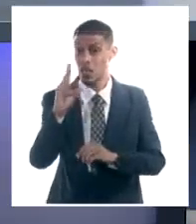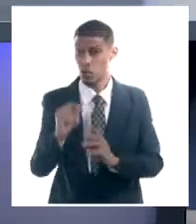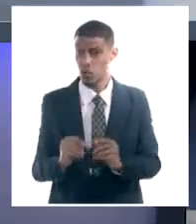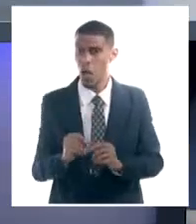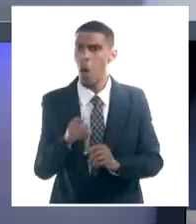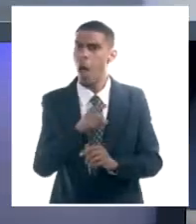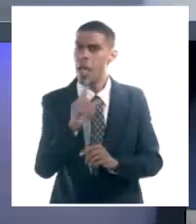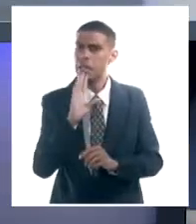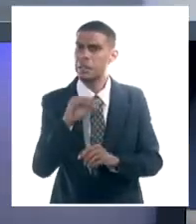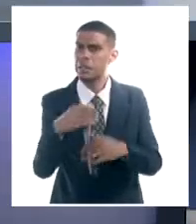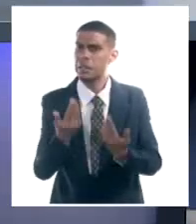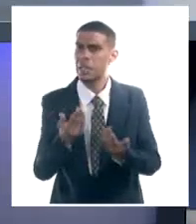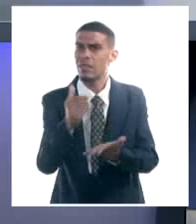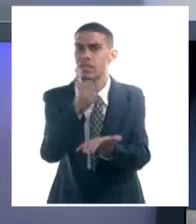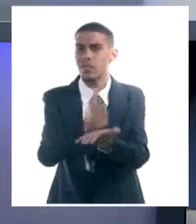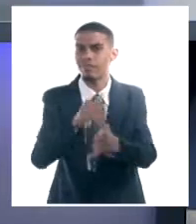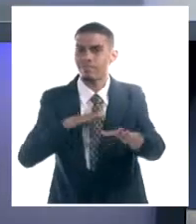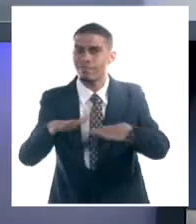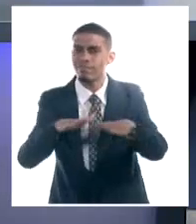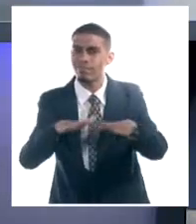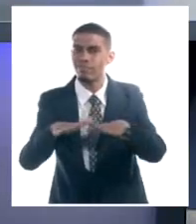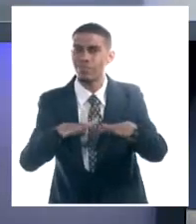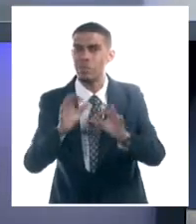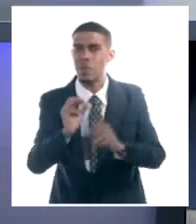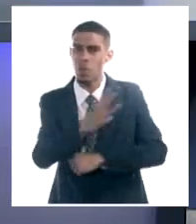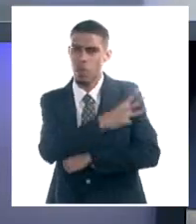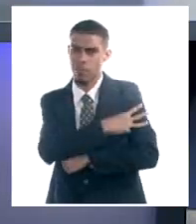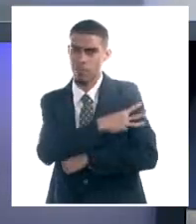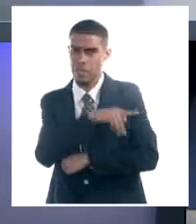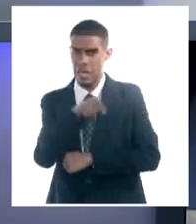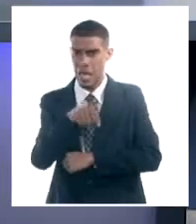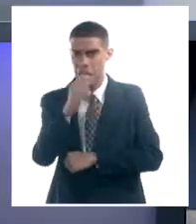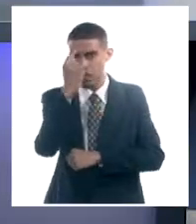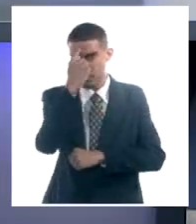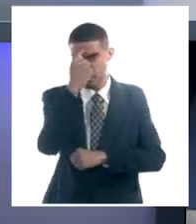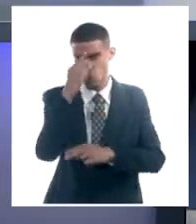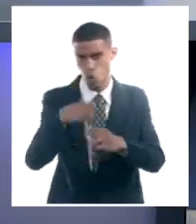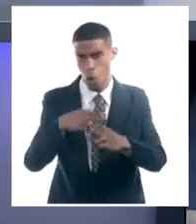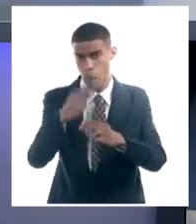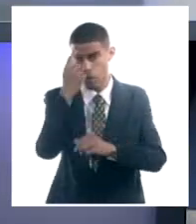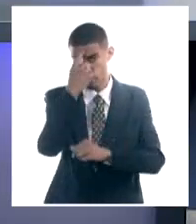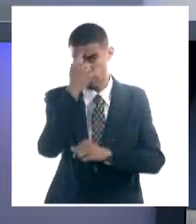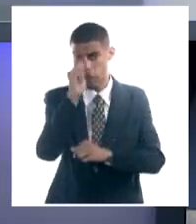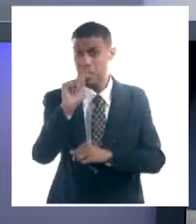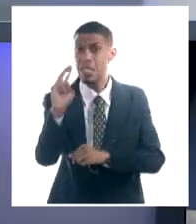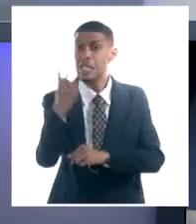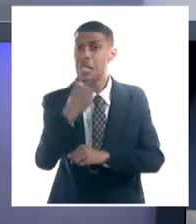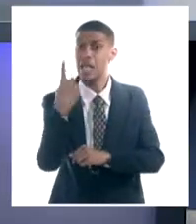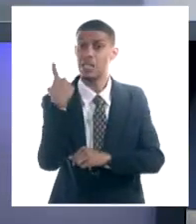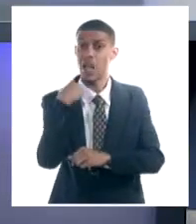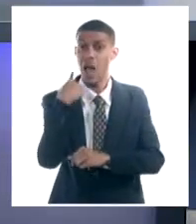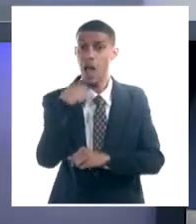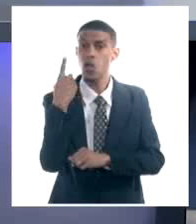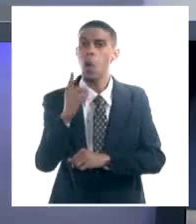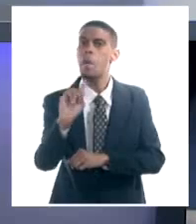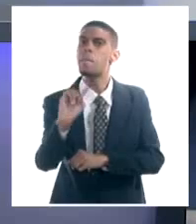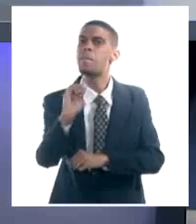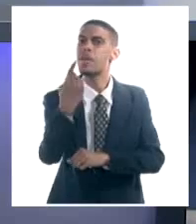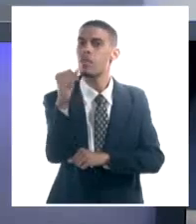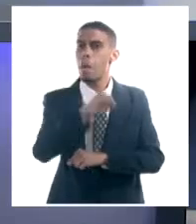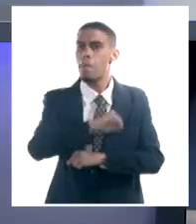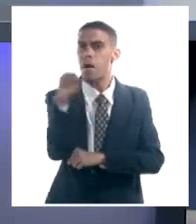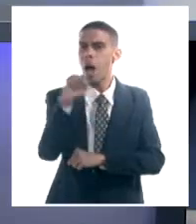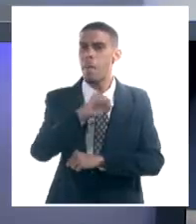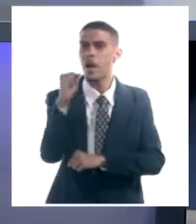centro de entrenamiento perteneciente al IPBC Ernesto Guevara, que durante 3 años consecutivos mantiene el primer lugar en